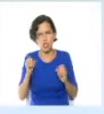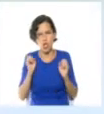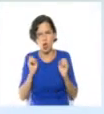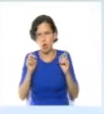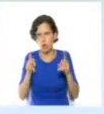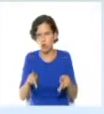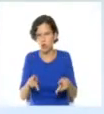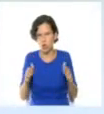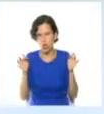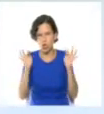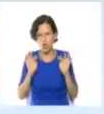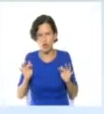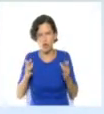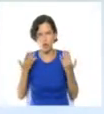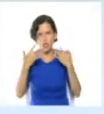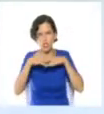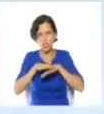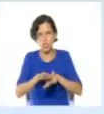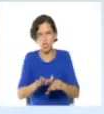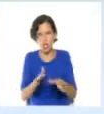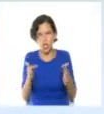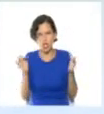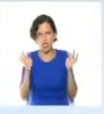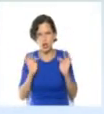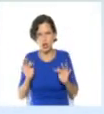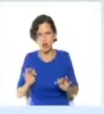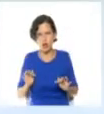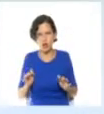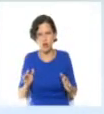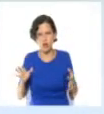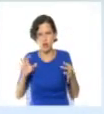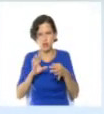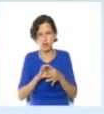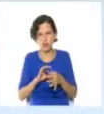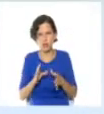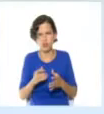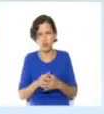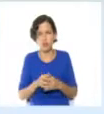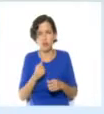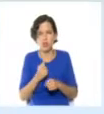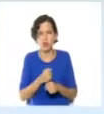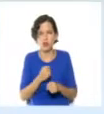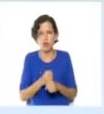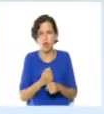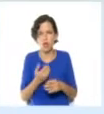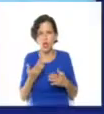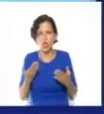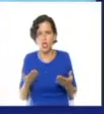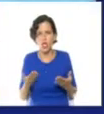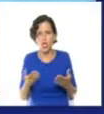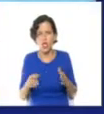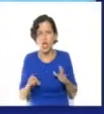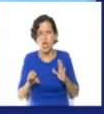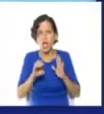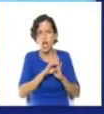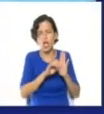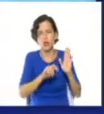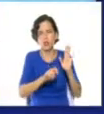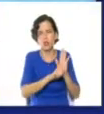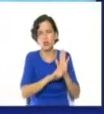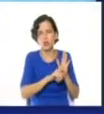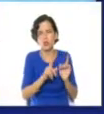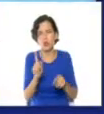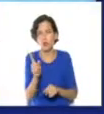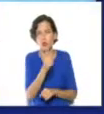una manera integral, de una manera holística. Aquí vamos a abordar lo que es la Constitución como